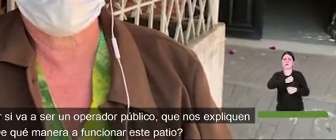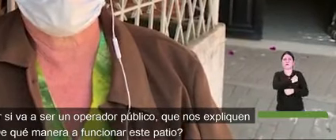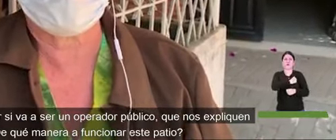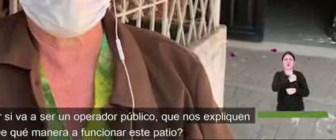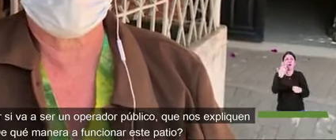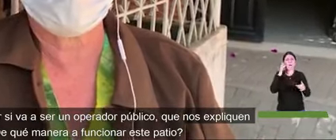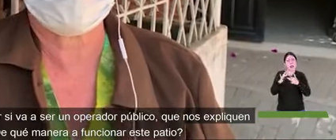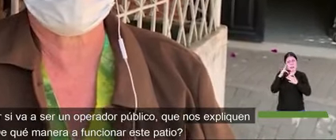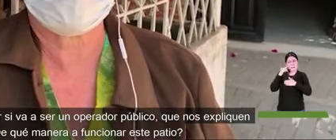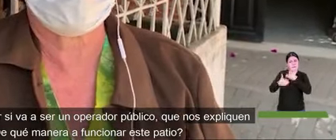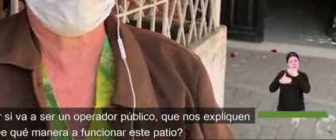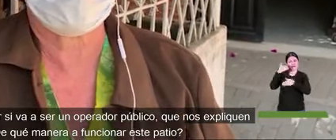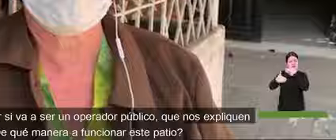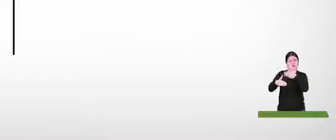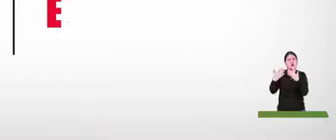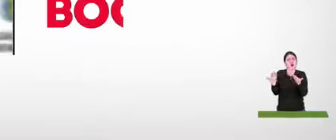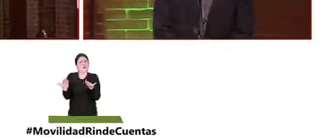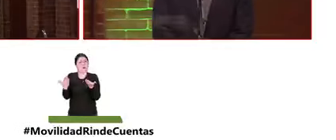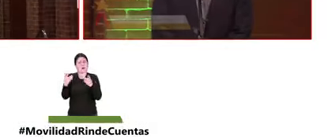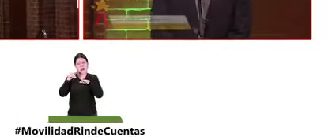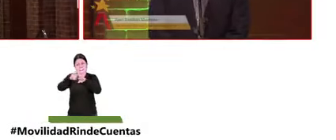funcionar este patio.